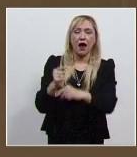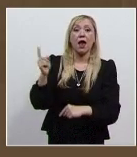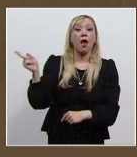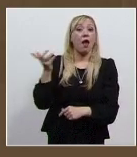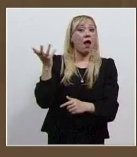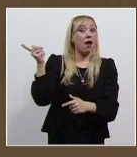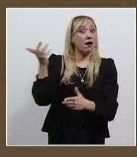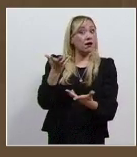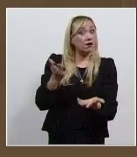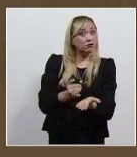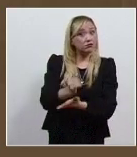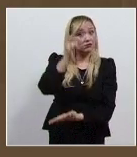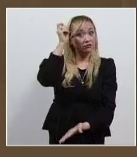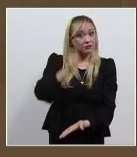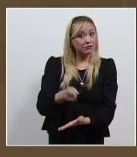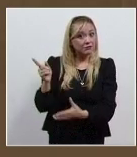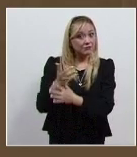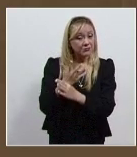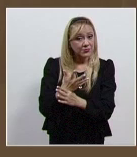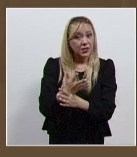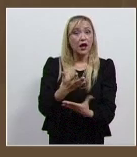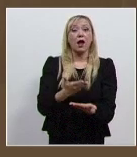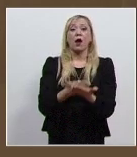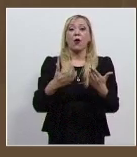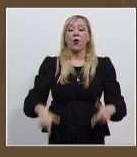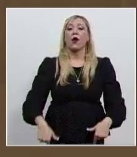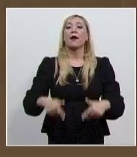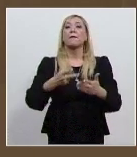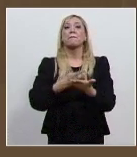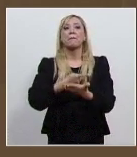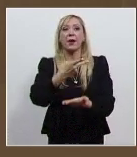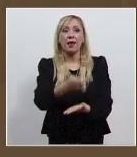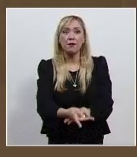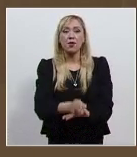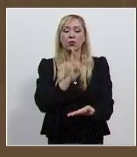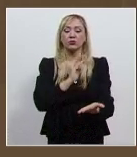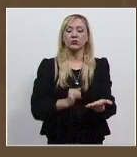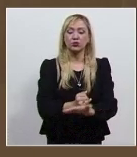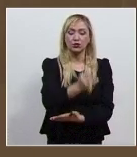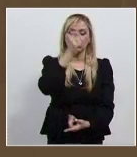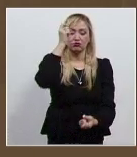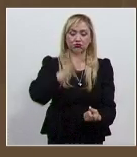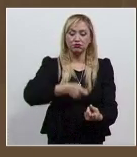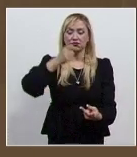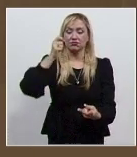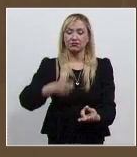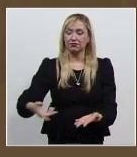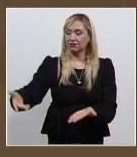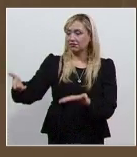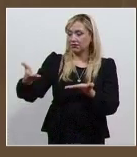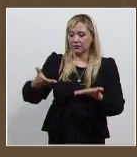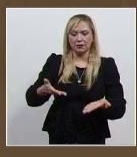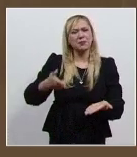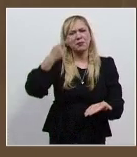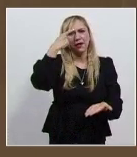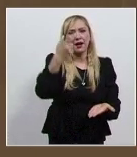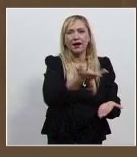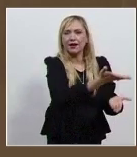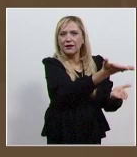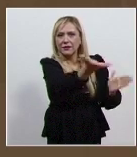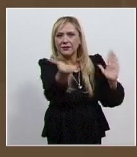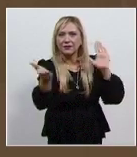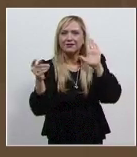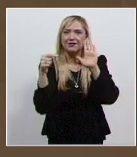este premio a la igualdad en el que hoy se distinguen nuestras sentencias sea una invitación y un llamado